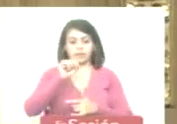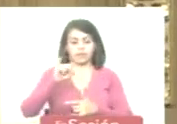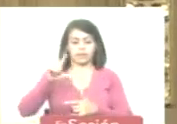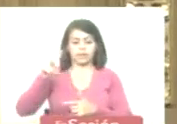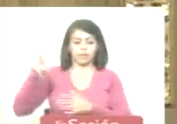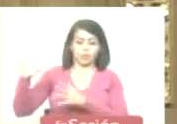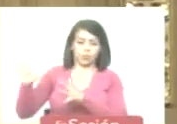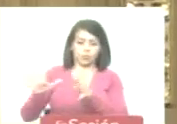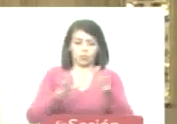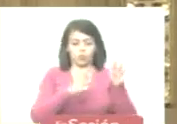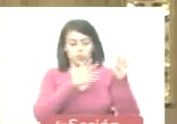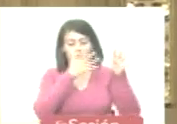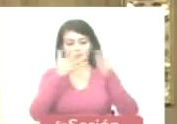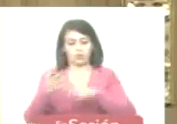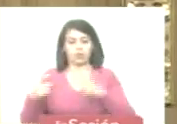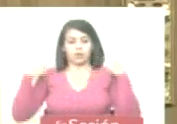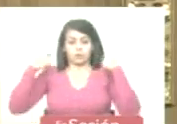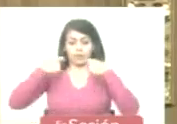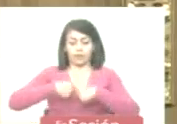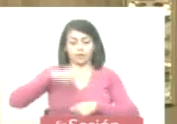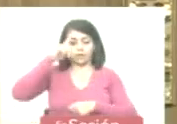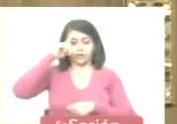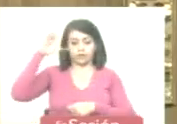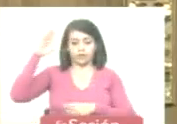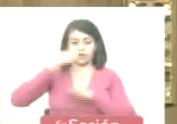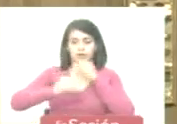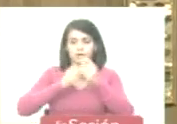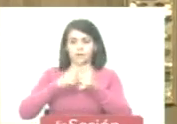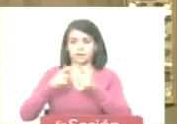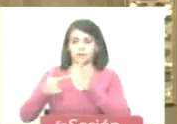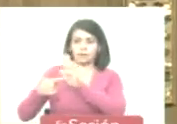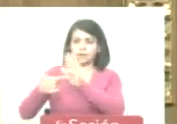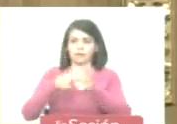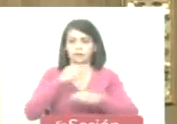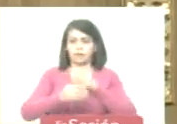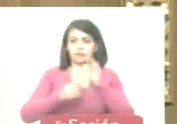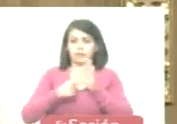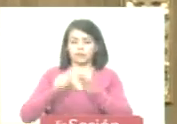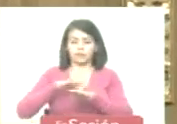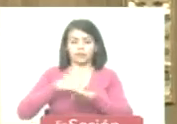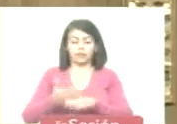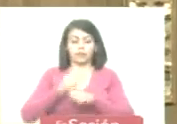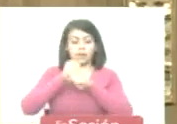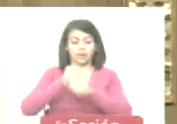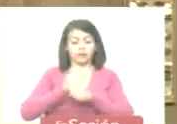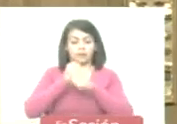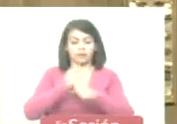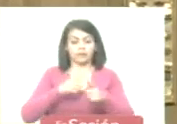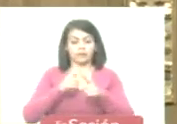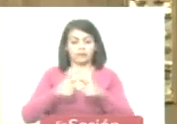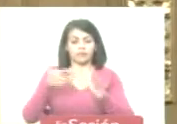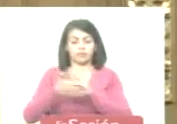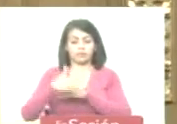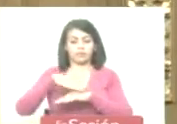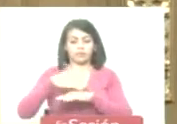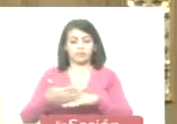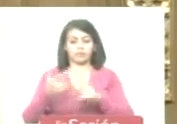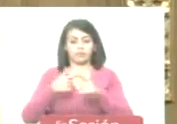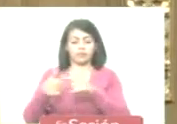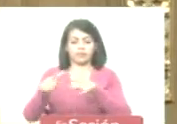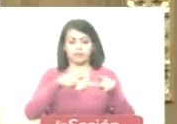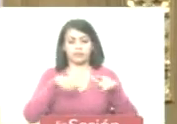libre, entre su manta y sus sueños, de bandera va su capa, su caballo de puntero, vaquiano volando